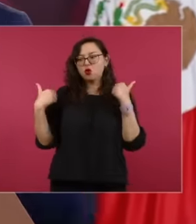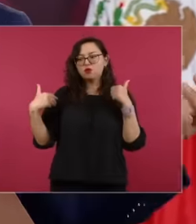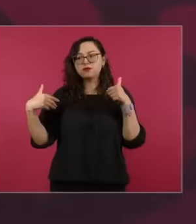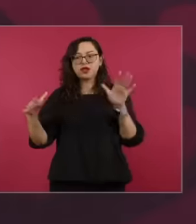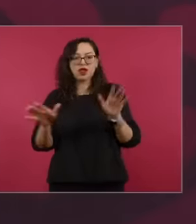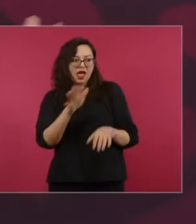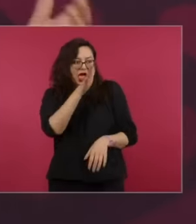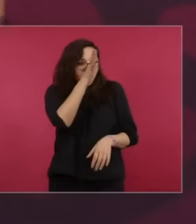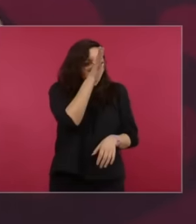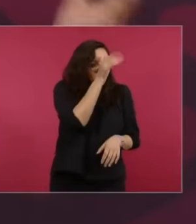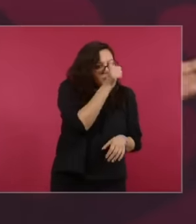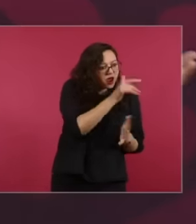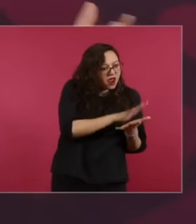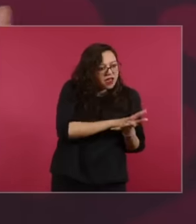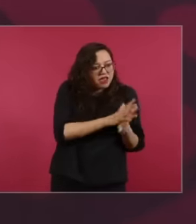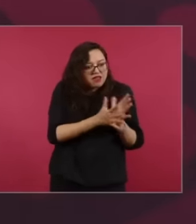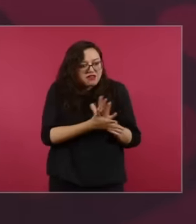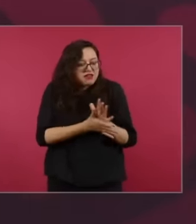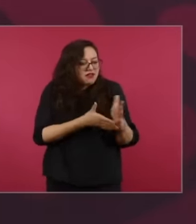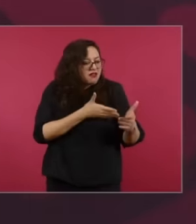no hubiésemos logrado nada.